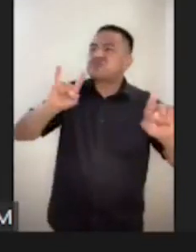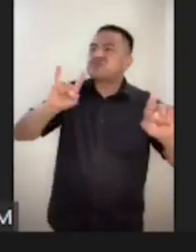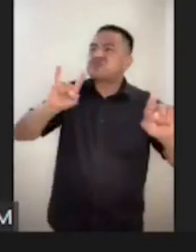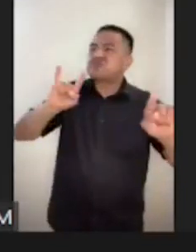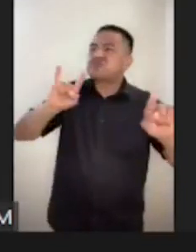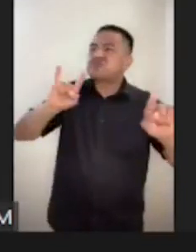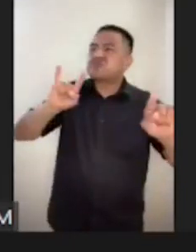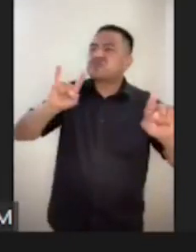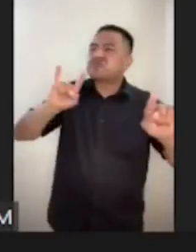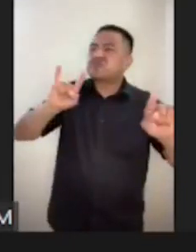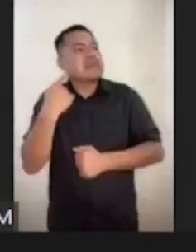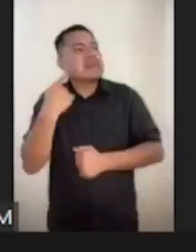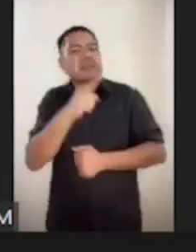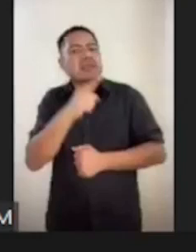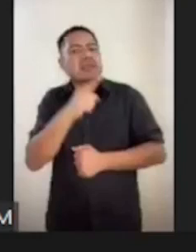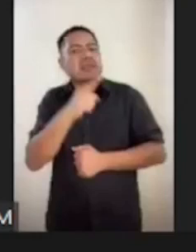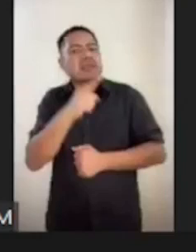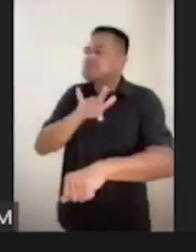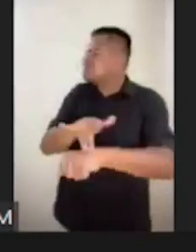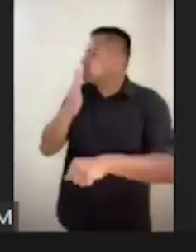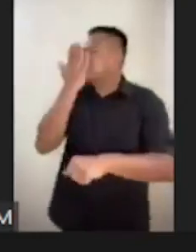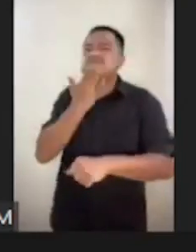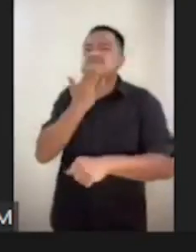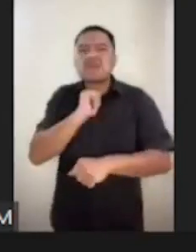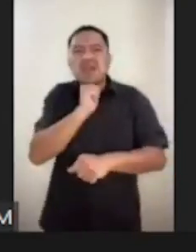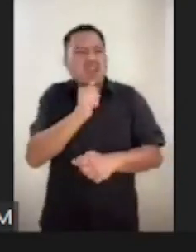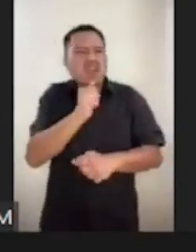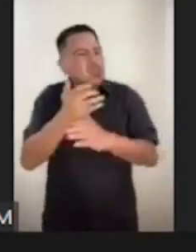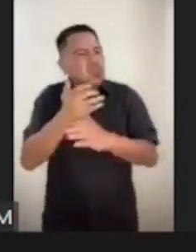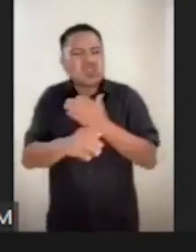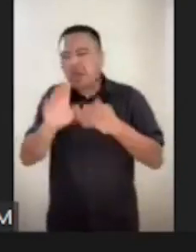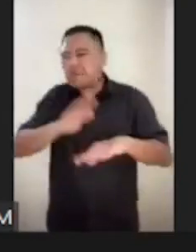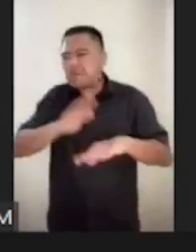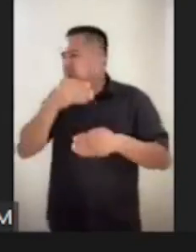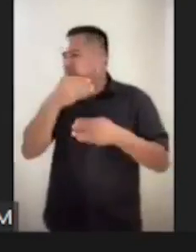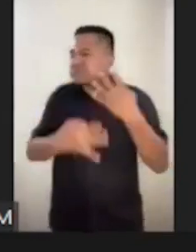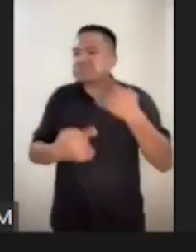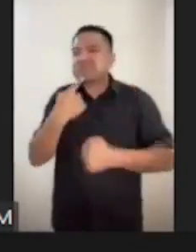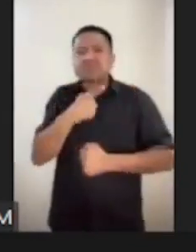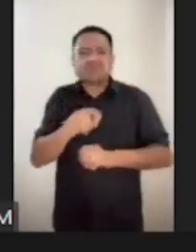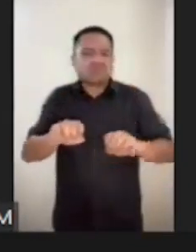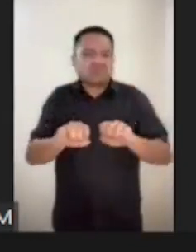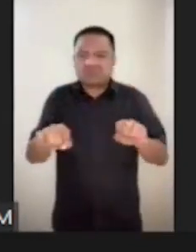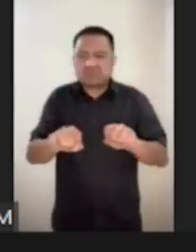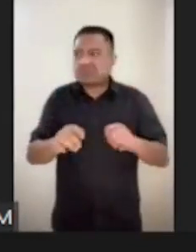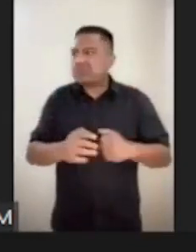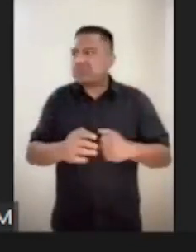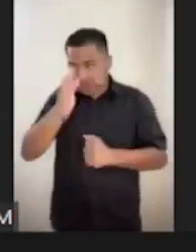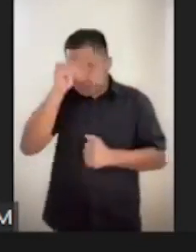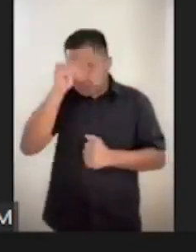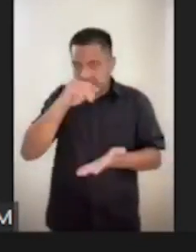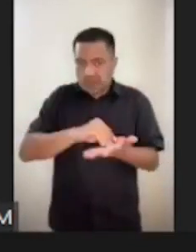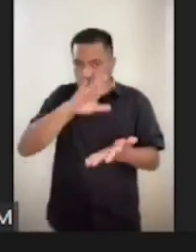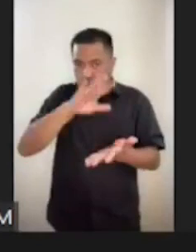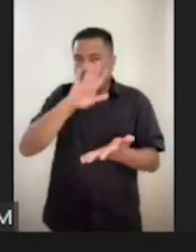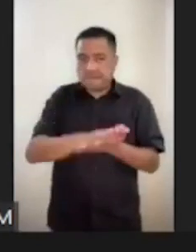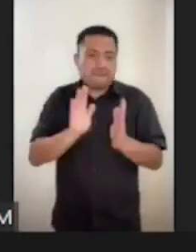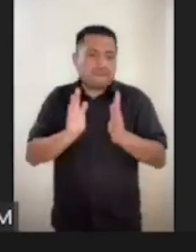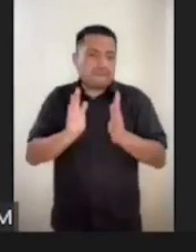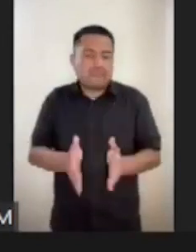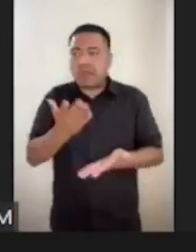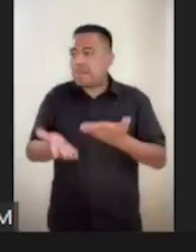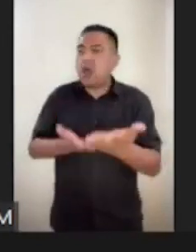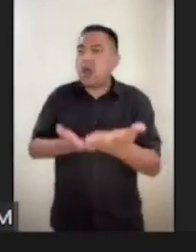acuerdo del impugnado, quedando intocadas el resto de las consideraciones que no fueron materia de impugnación. De conformidad con lo expuesto,